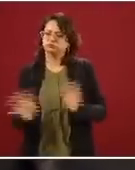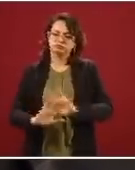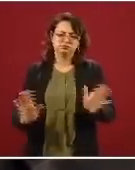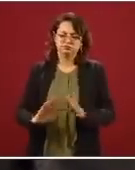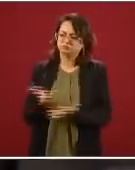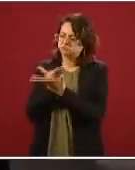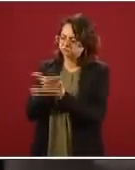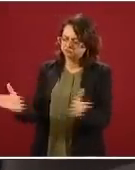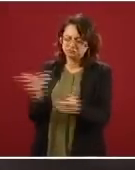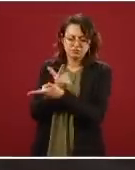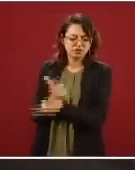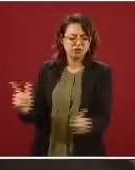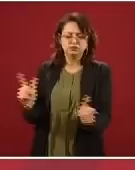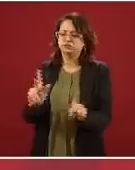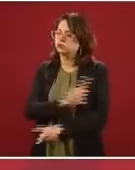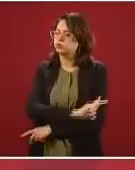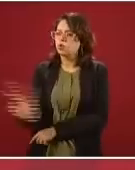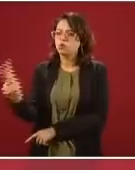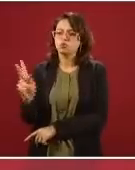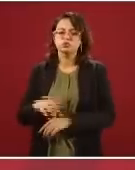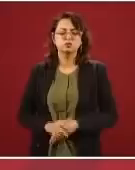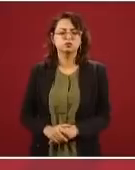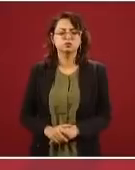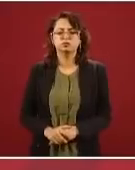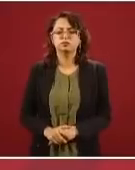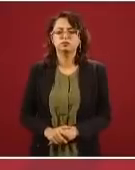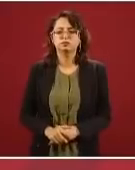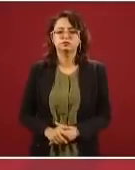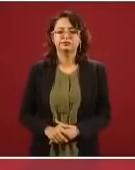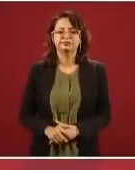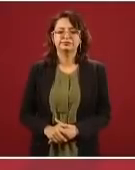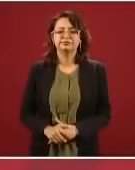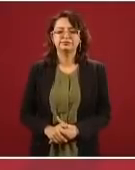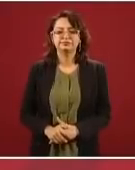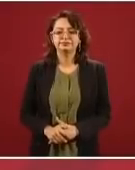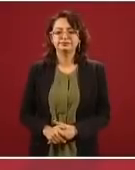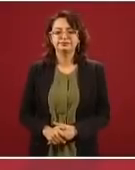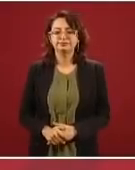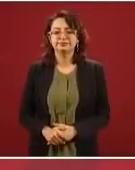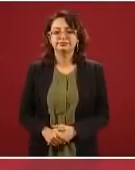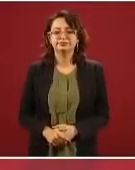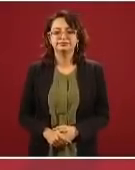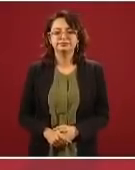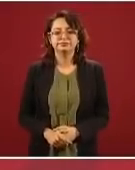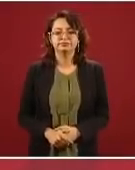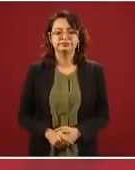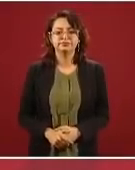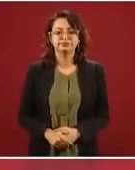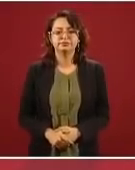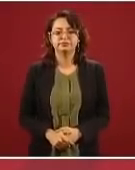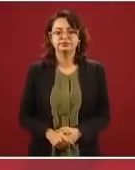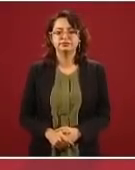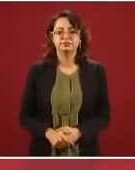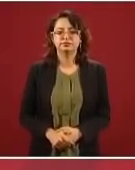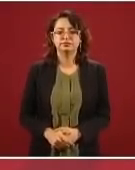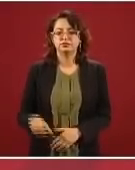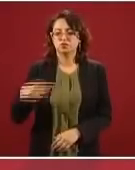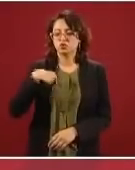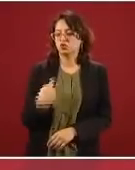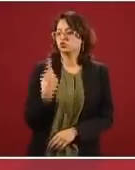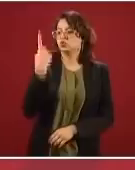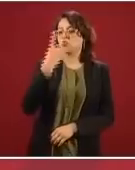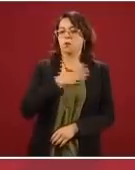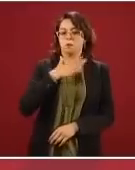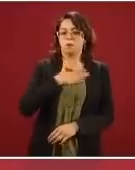manifestarse, a nadie, porque también no es que yo solo ejerzo mi